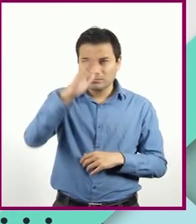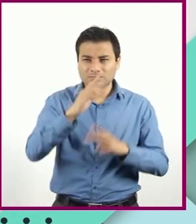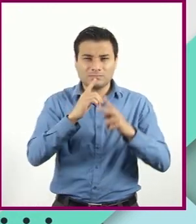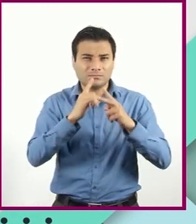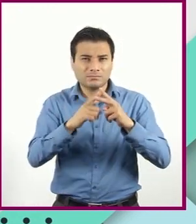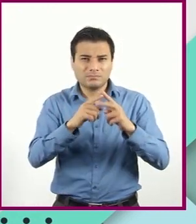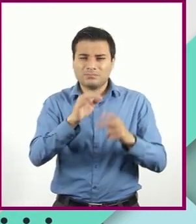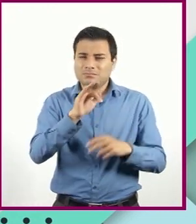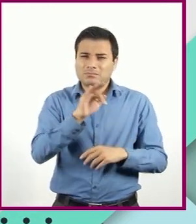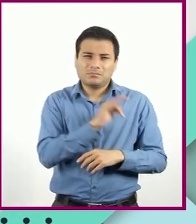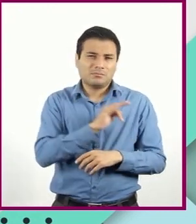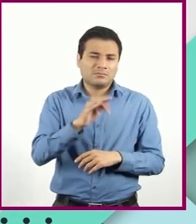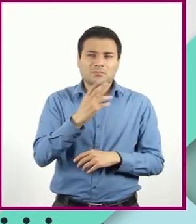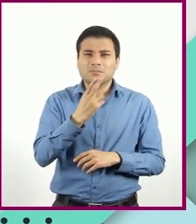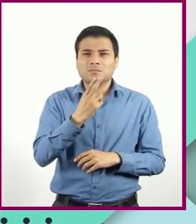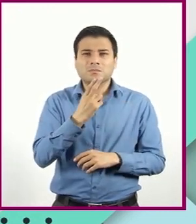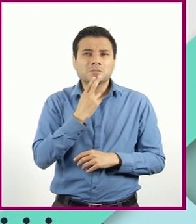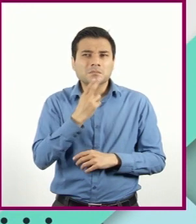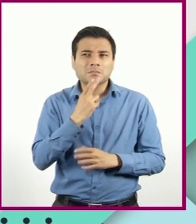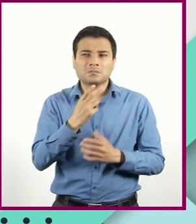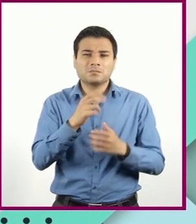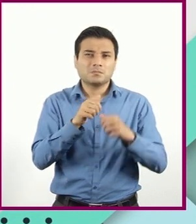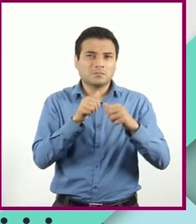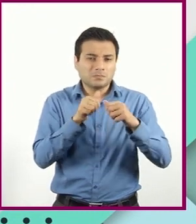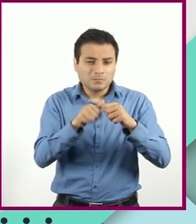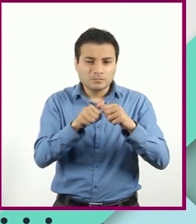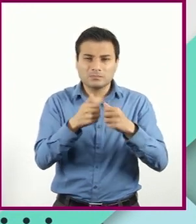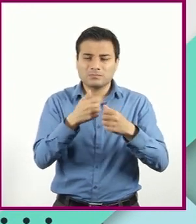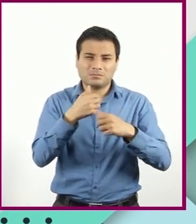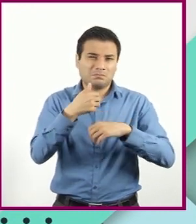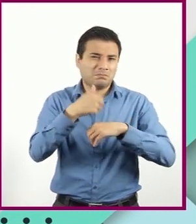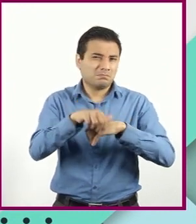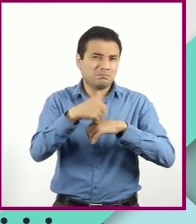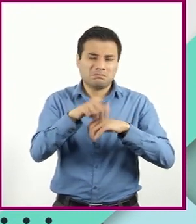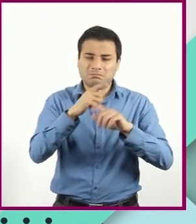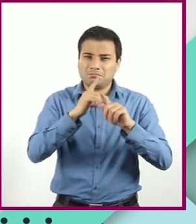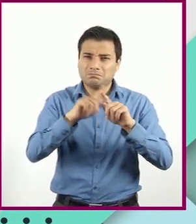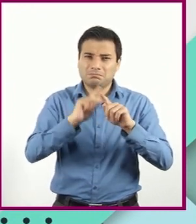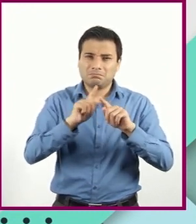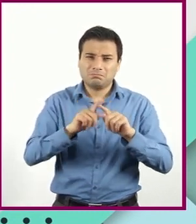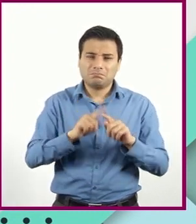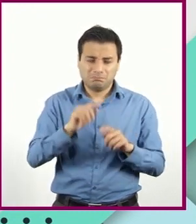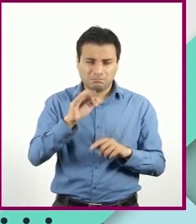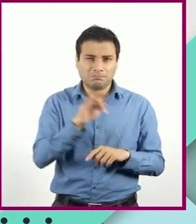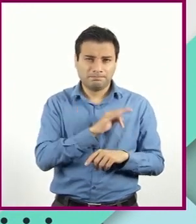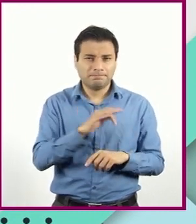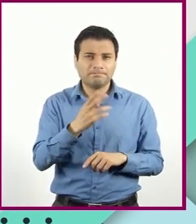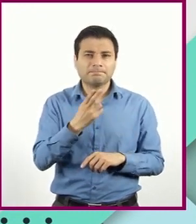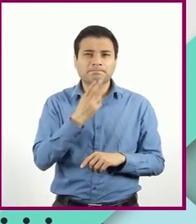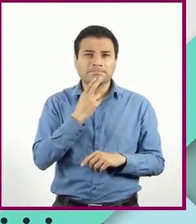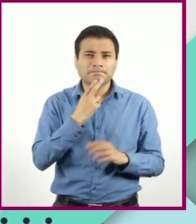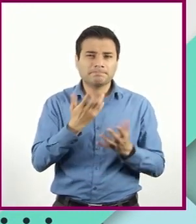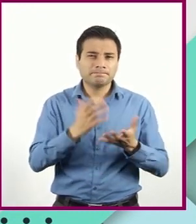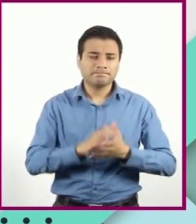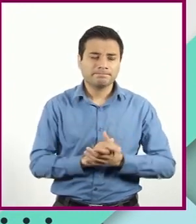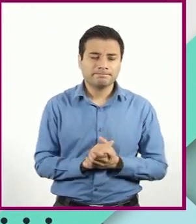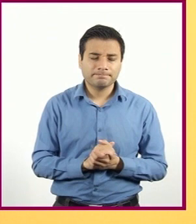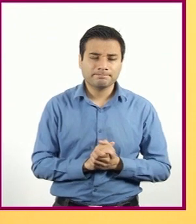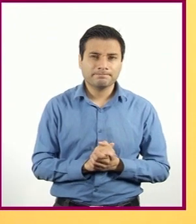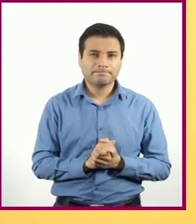pueden existir variantes y no siempre se les presentarán las mismas literales o expresiones cuando deban resolver